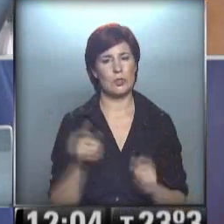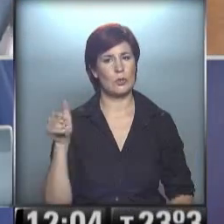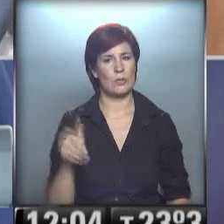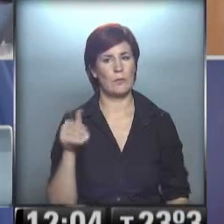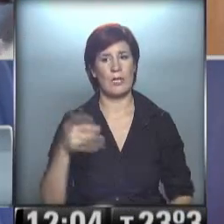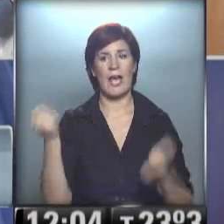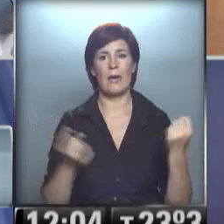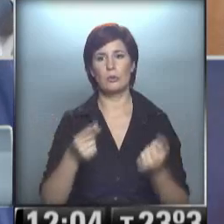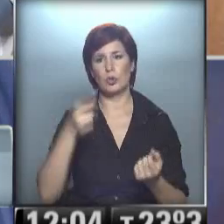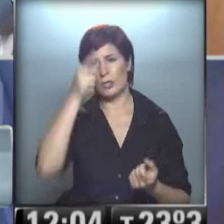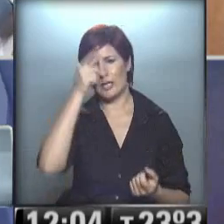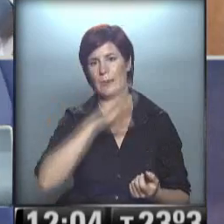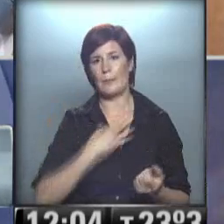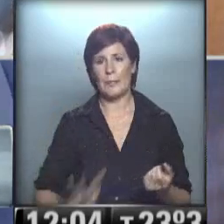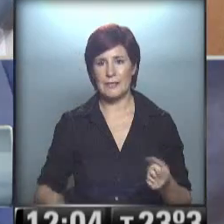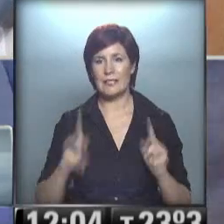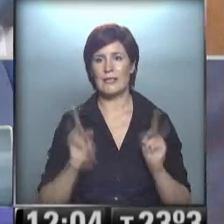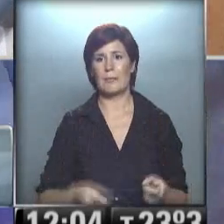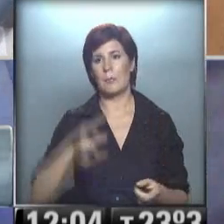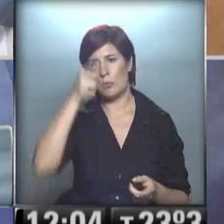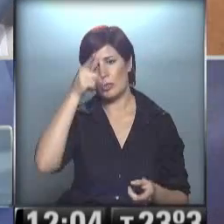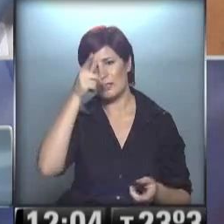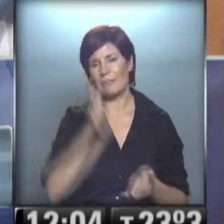más la custodia van a venir casi a paso de hombre.